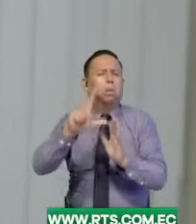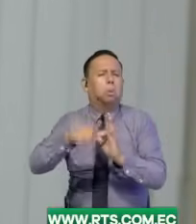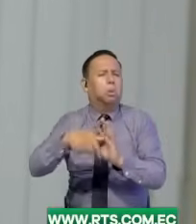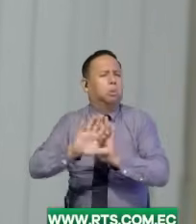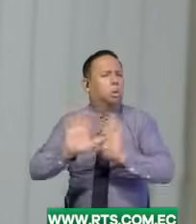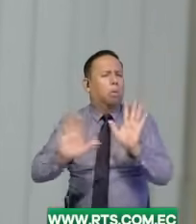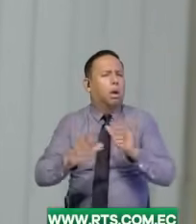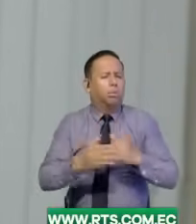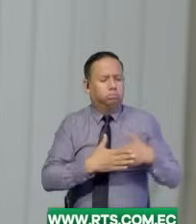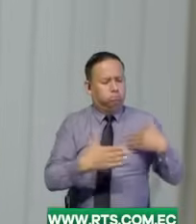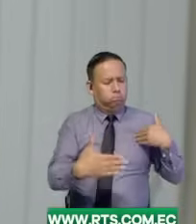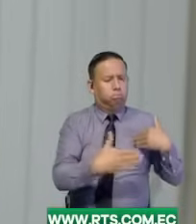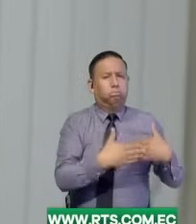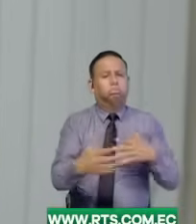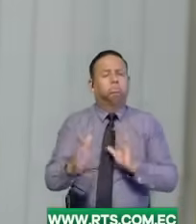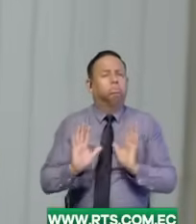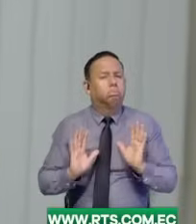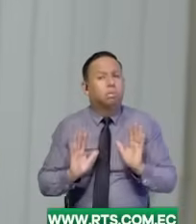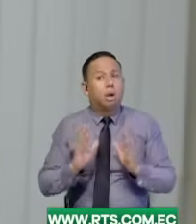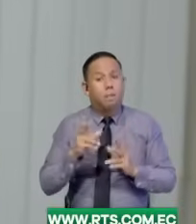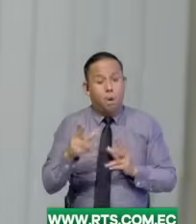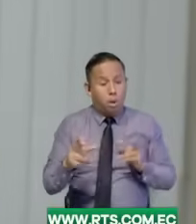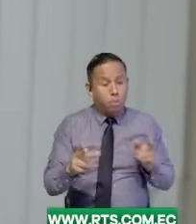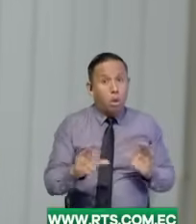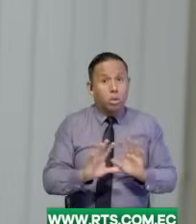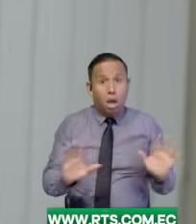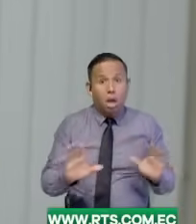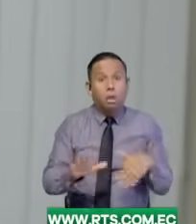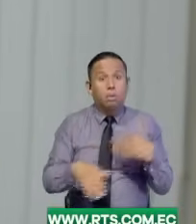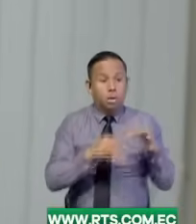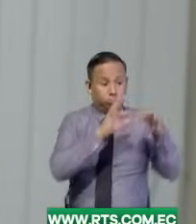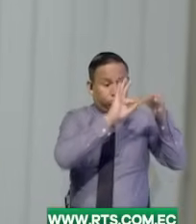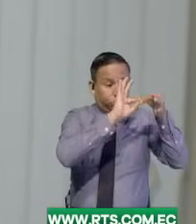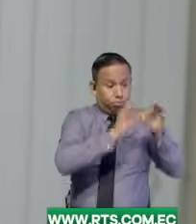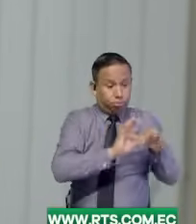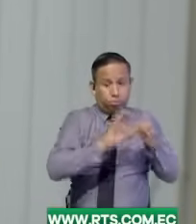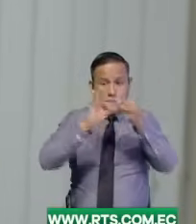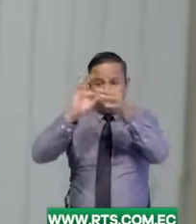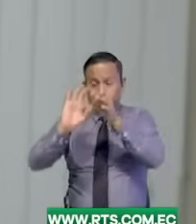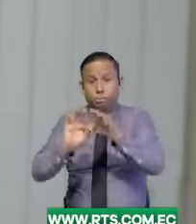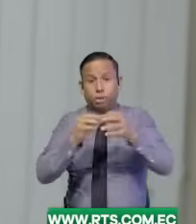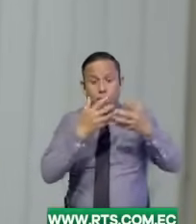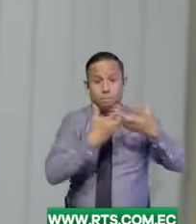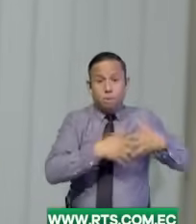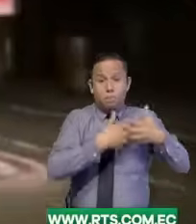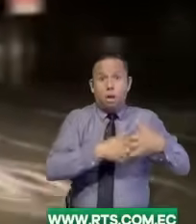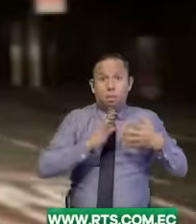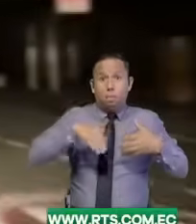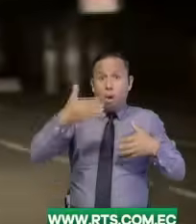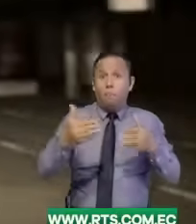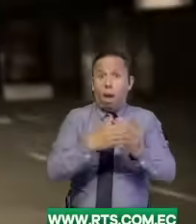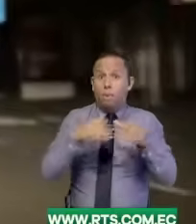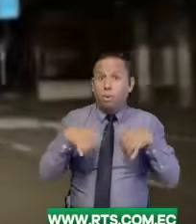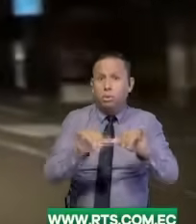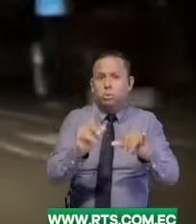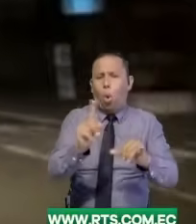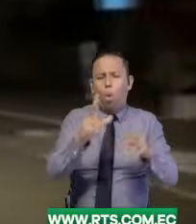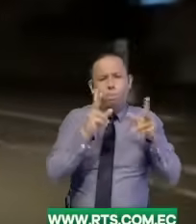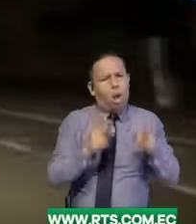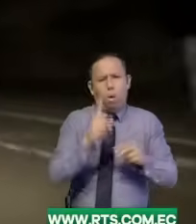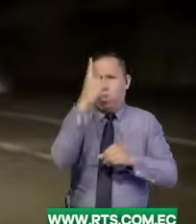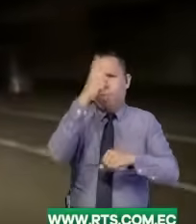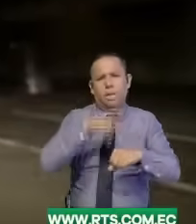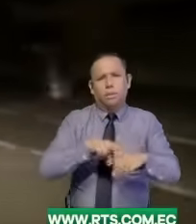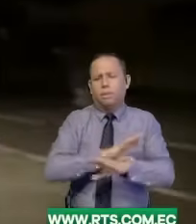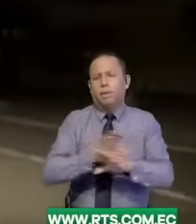después. Y después de ese corte ya se hizo el mantenimiento y ya no vuelve a haber cortes al día siguiente. El ministro señaló que